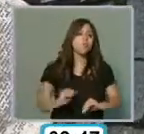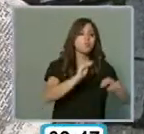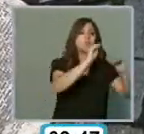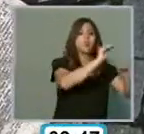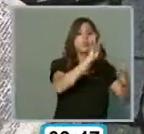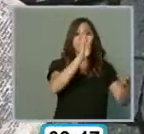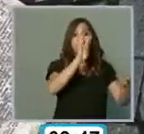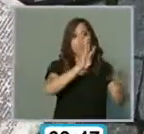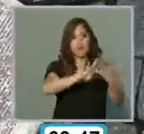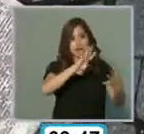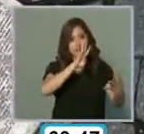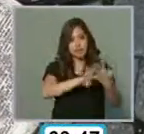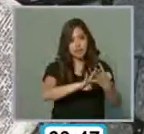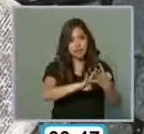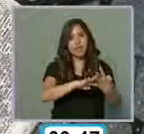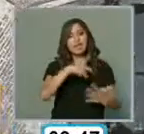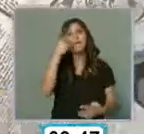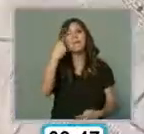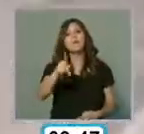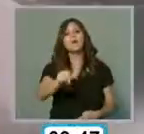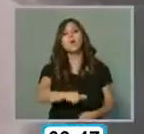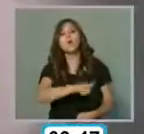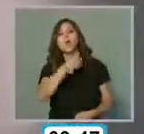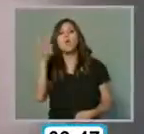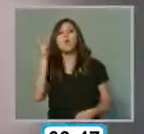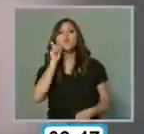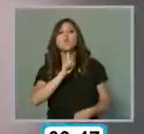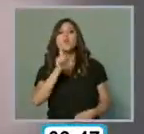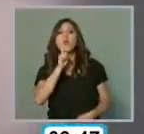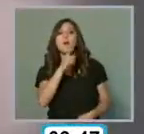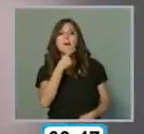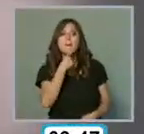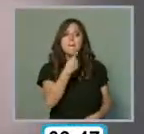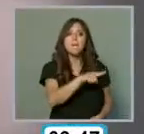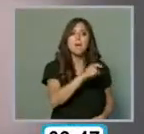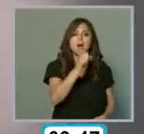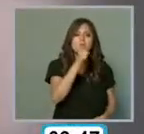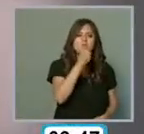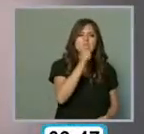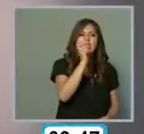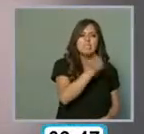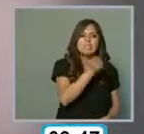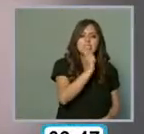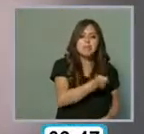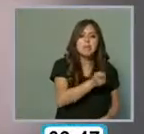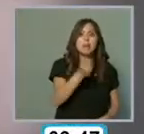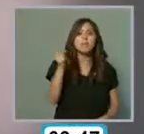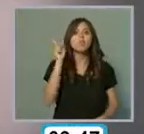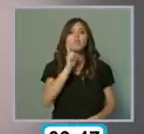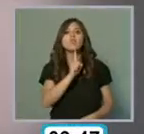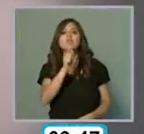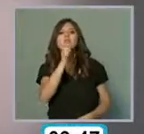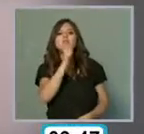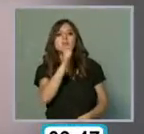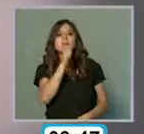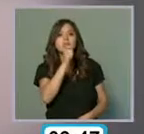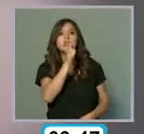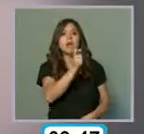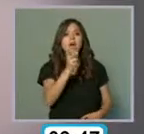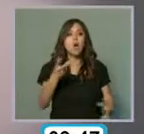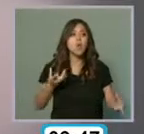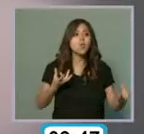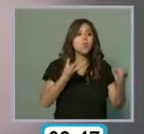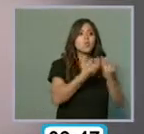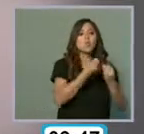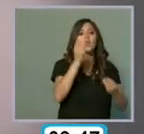mandaron una soplona, que era una prisionera política, y resulta que la soplona se pasó del lado de Sophie.